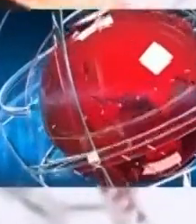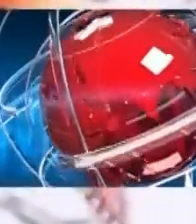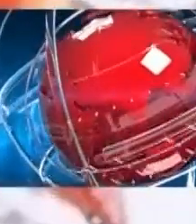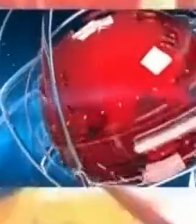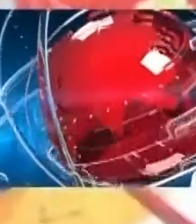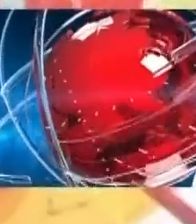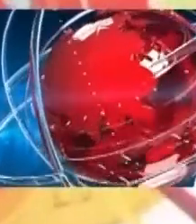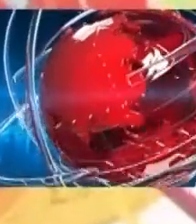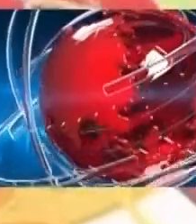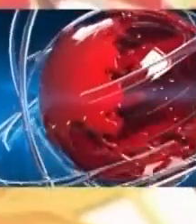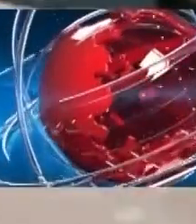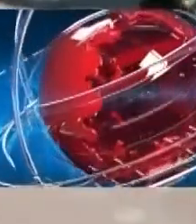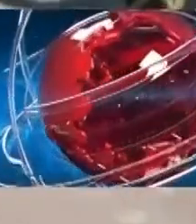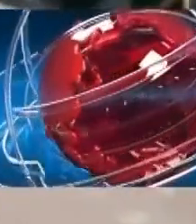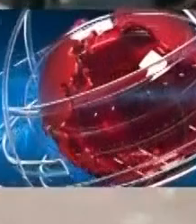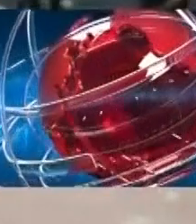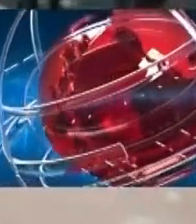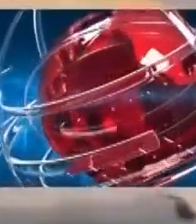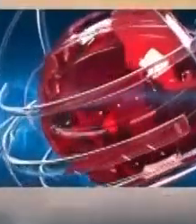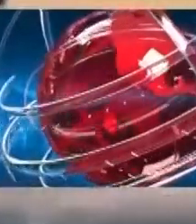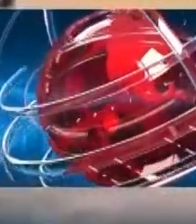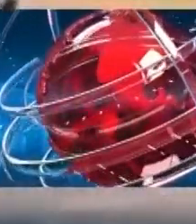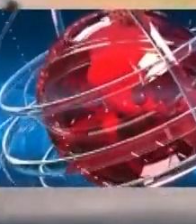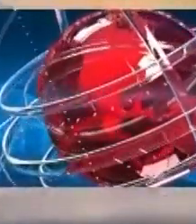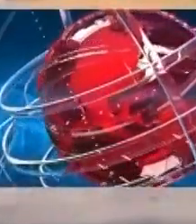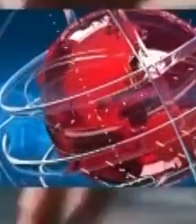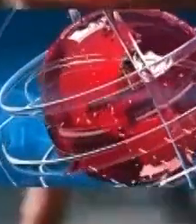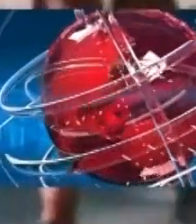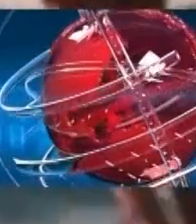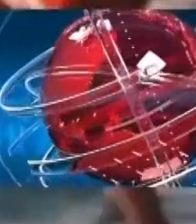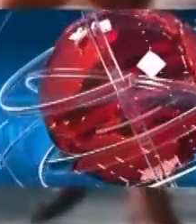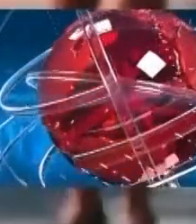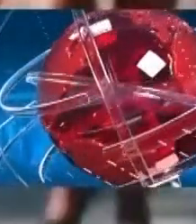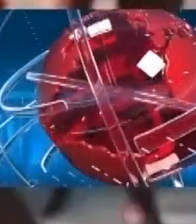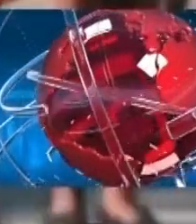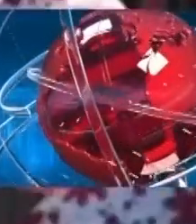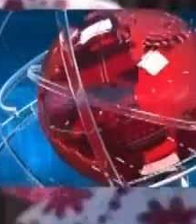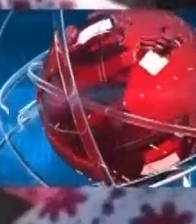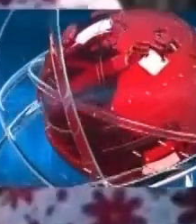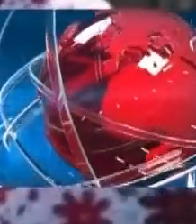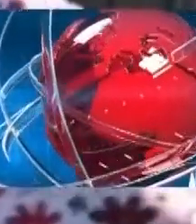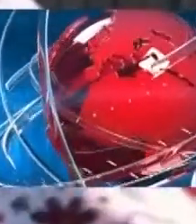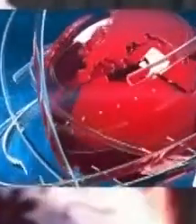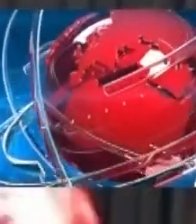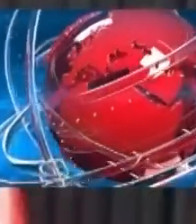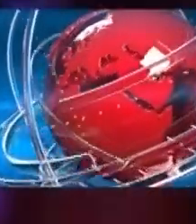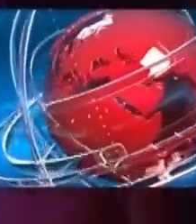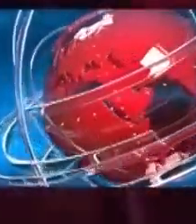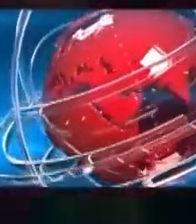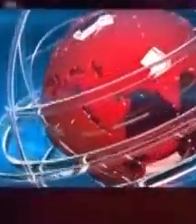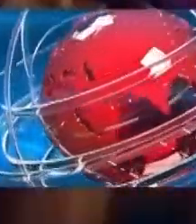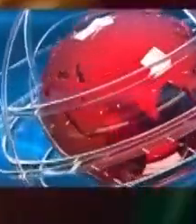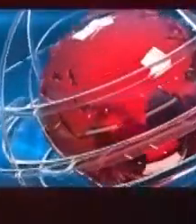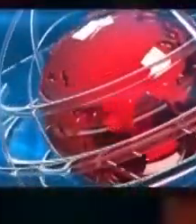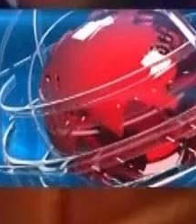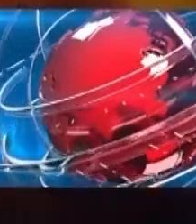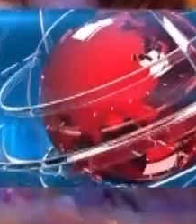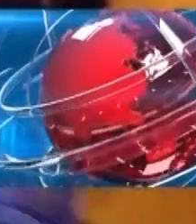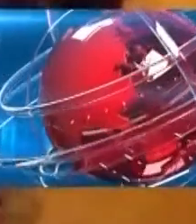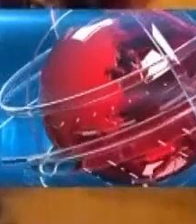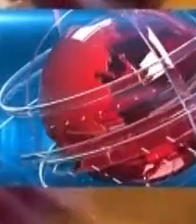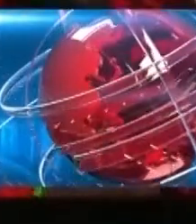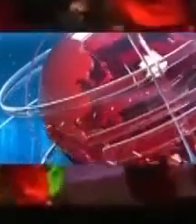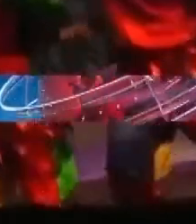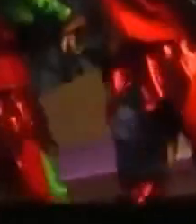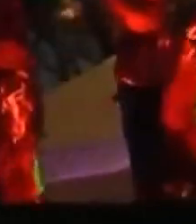Semana, la fiesta no se acabará con los diferentes eventos que tienen preparados los municipios del Atlántico para todo el público. De Santoto nos vamos a